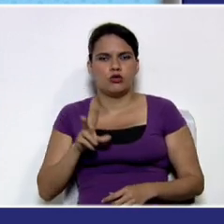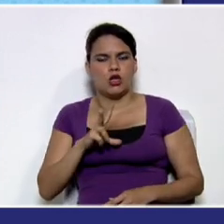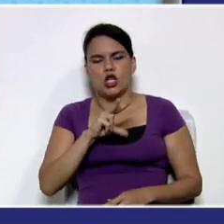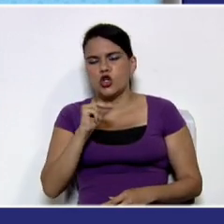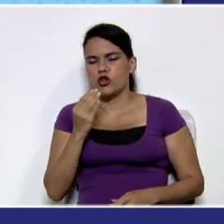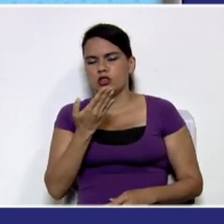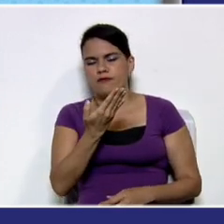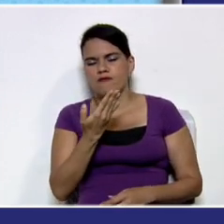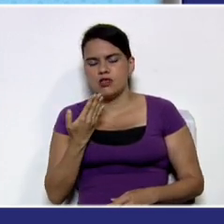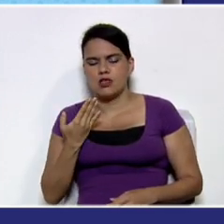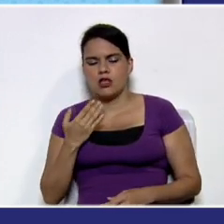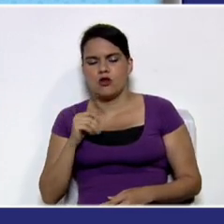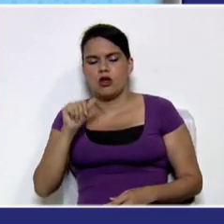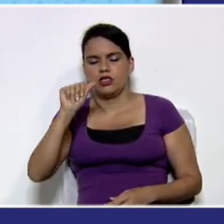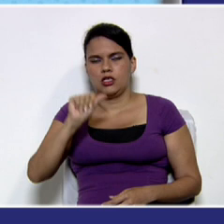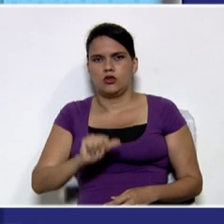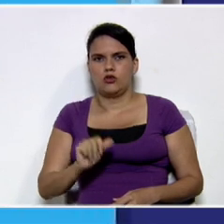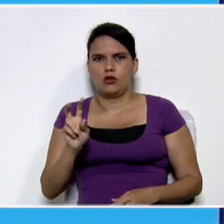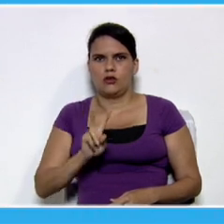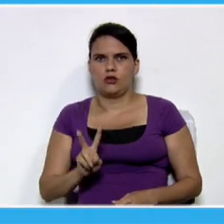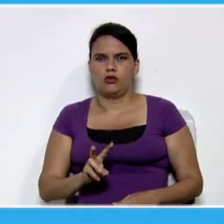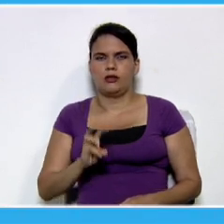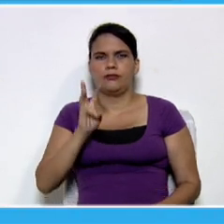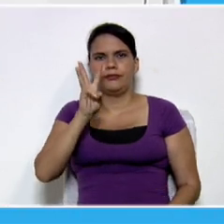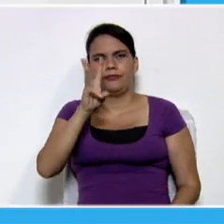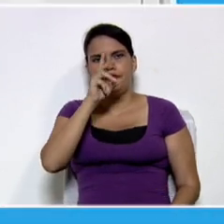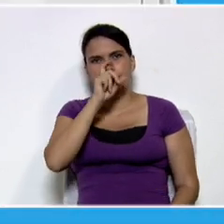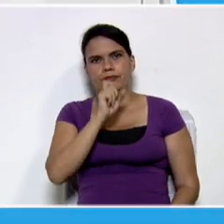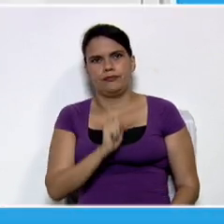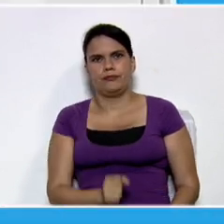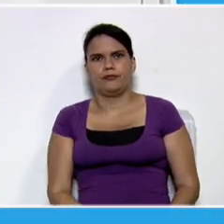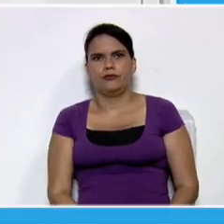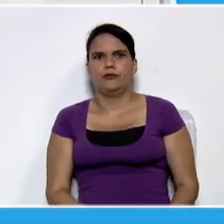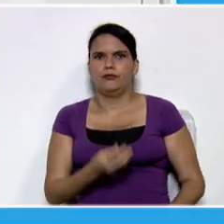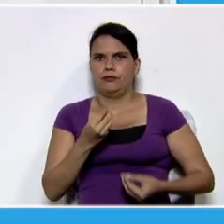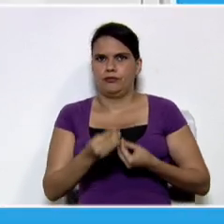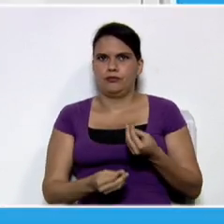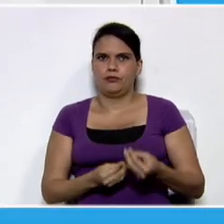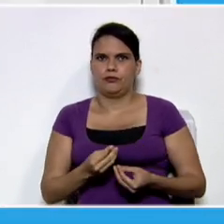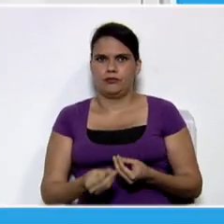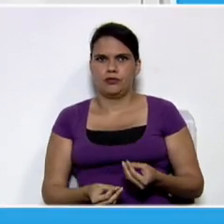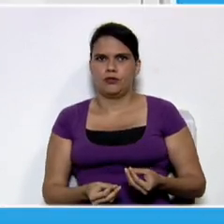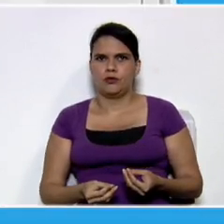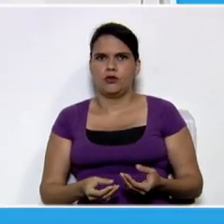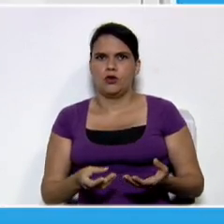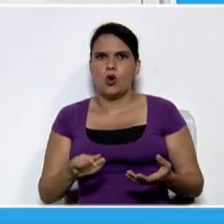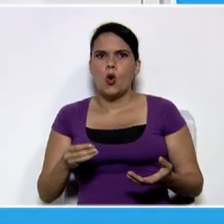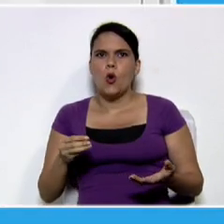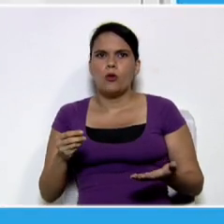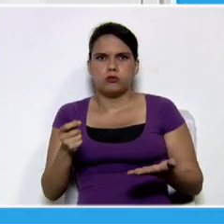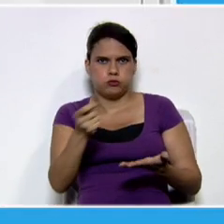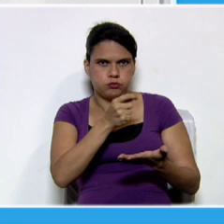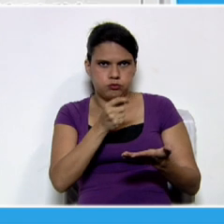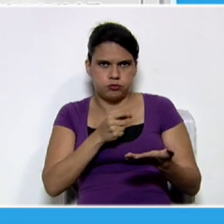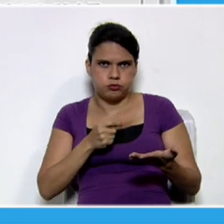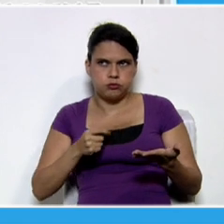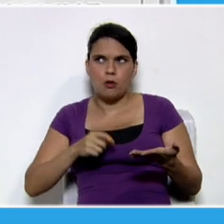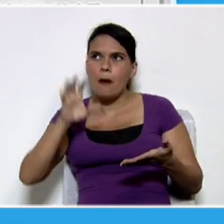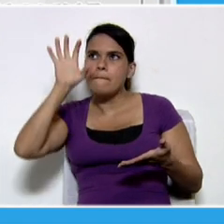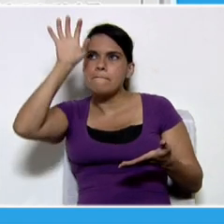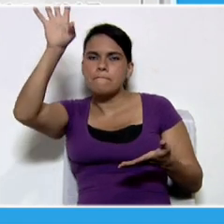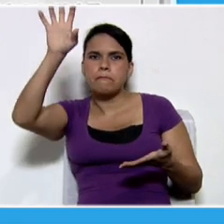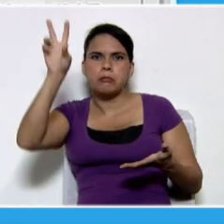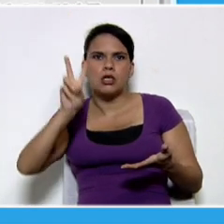Venezuela. Como actividad evaluativa para tercer año, vamos a realizar un mapa de Venezuela donde representes,